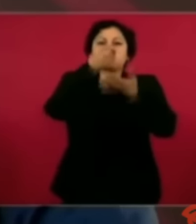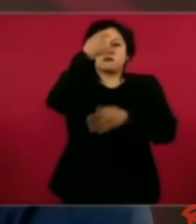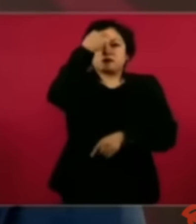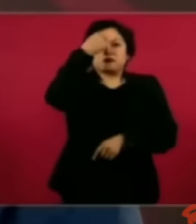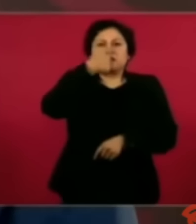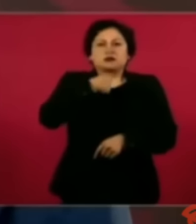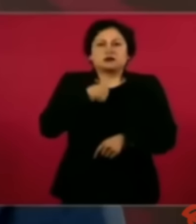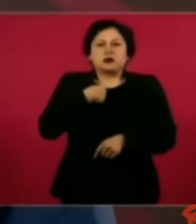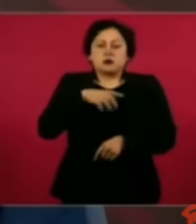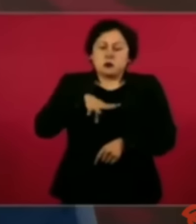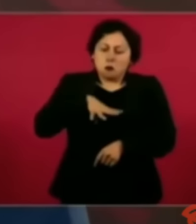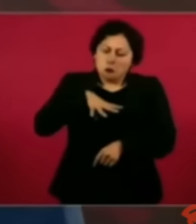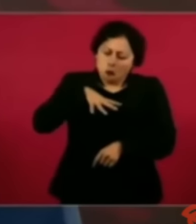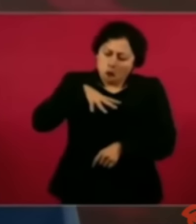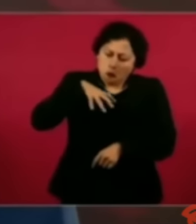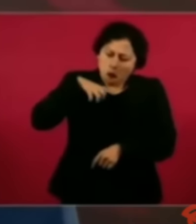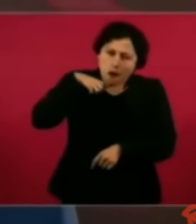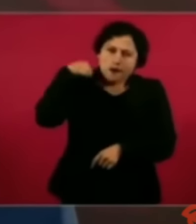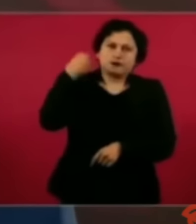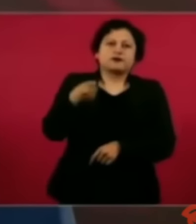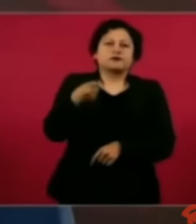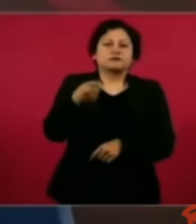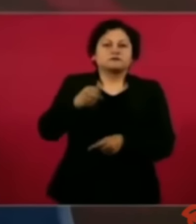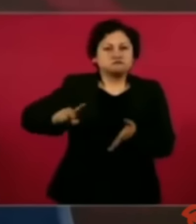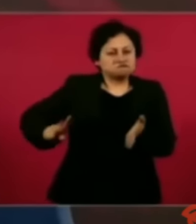en los momentos más difíciles.